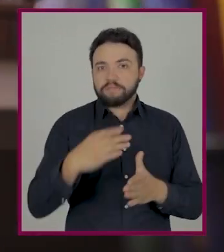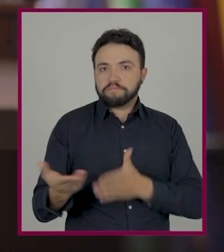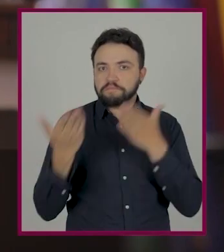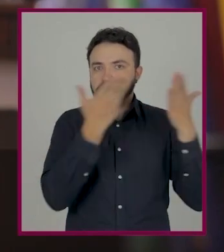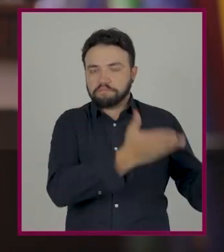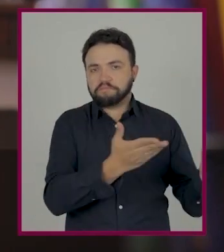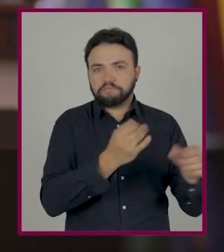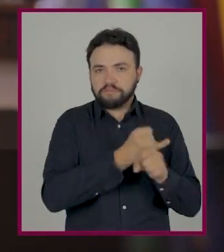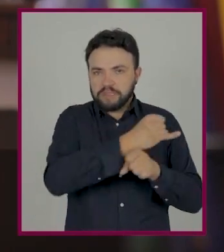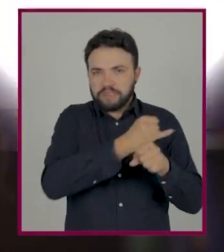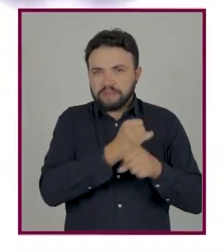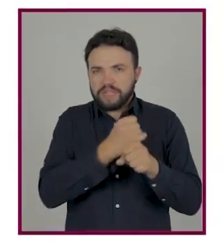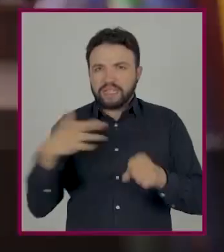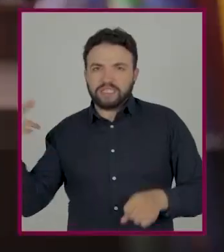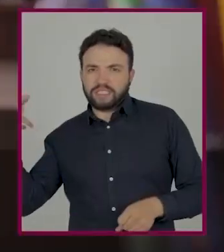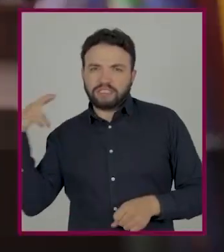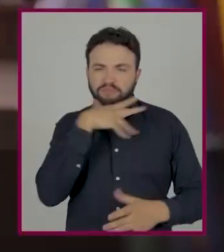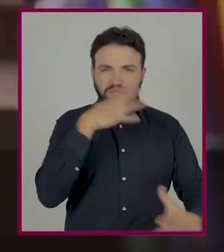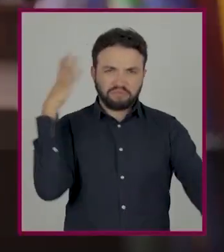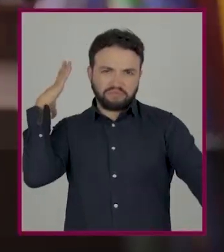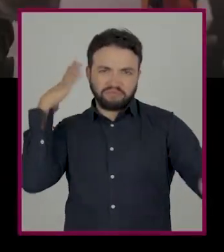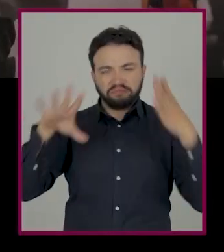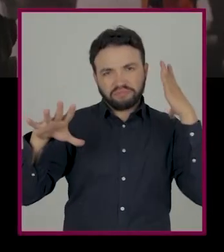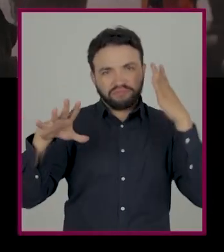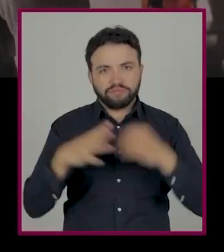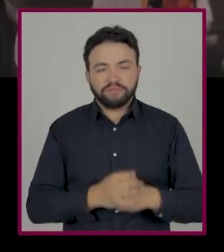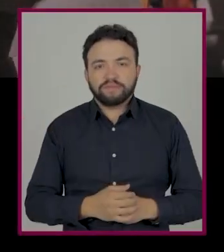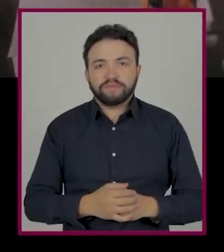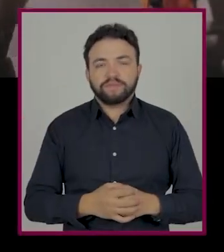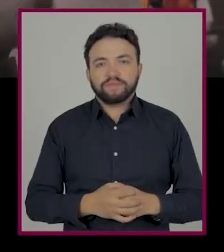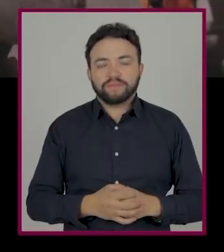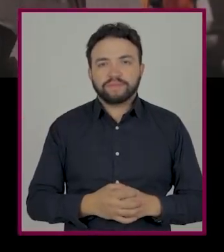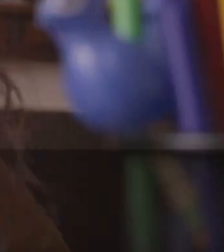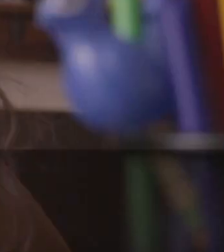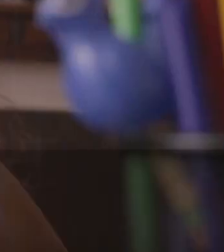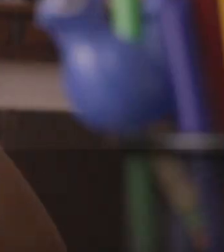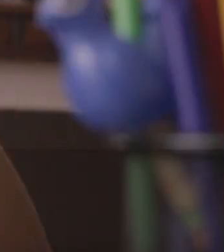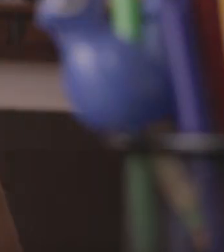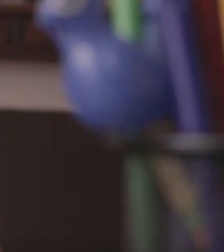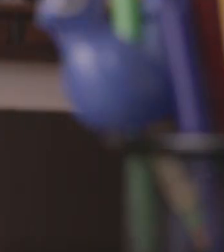Este es un trabajo para los investigadores rápidos y curiosos.